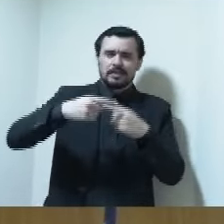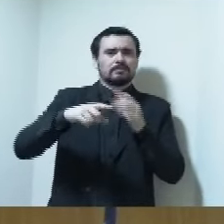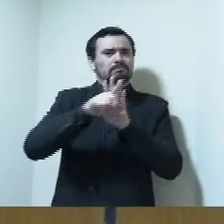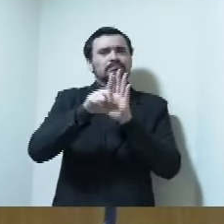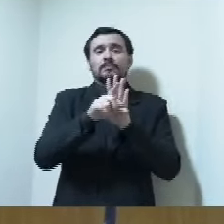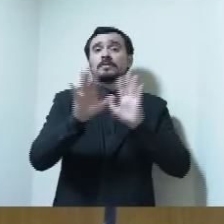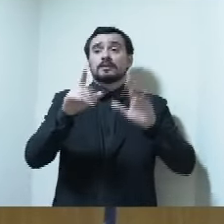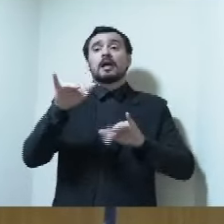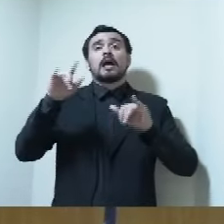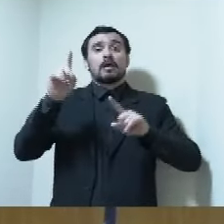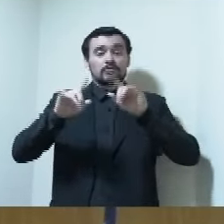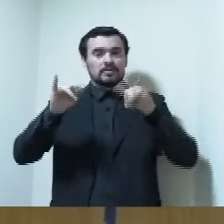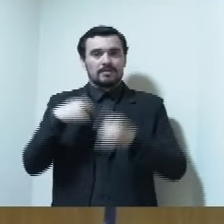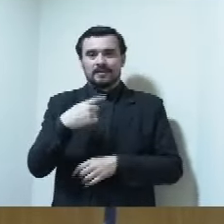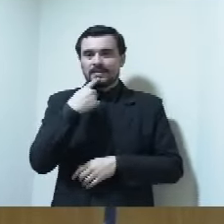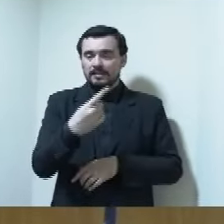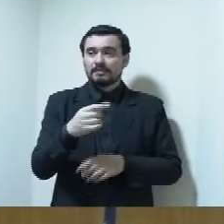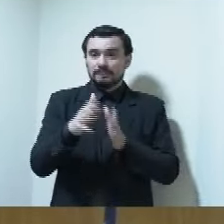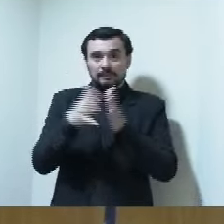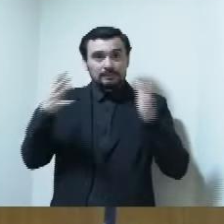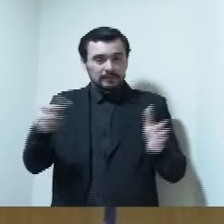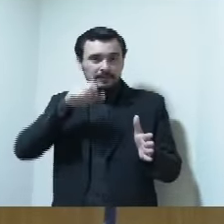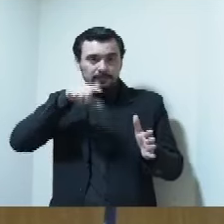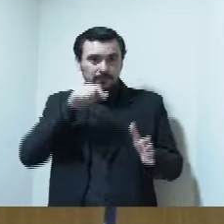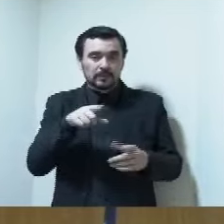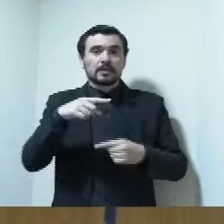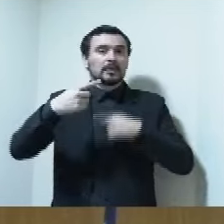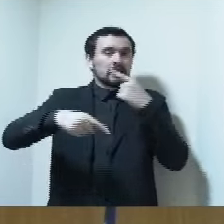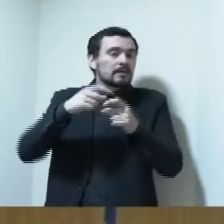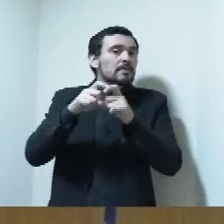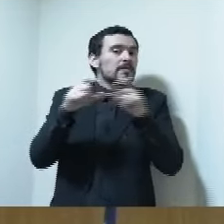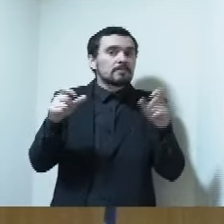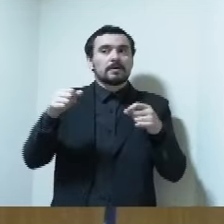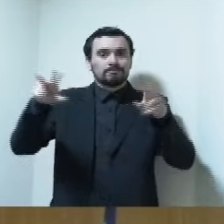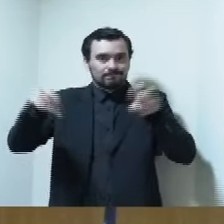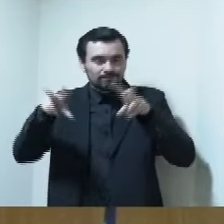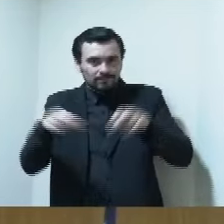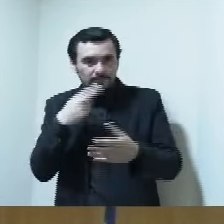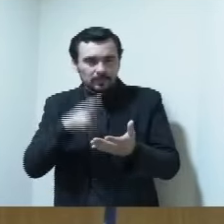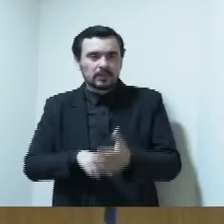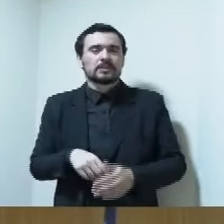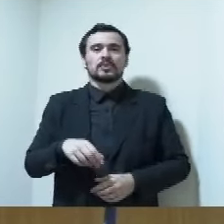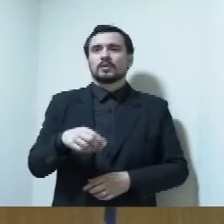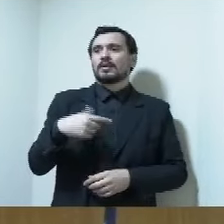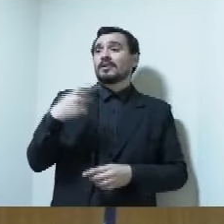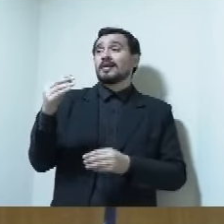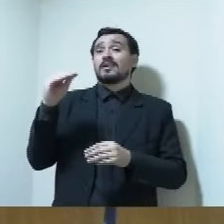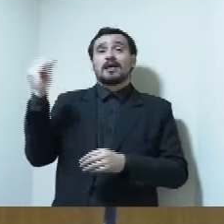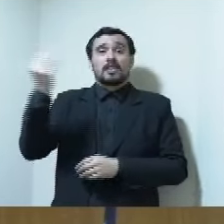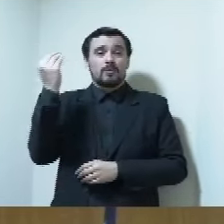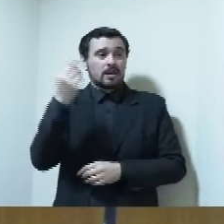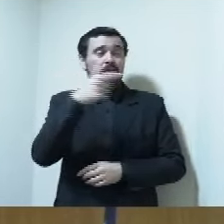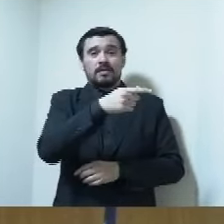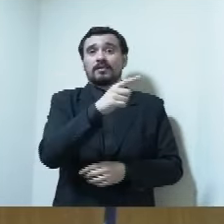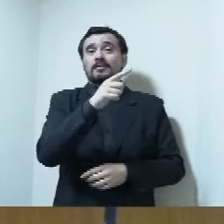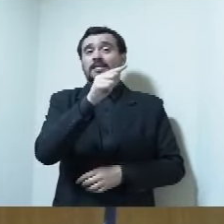muchas de las cuales ya he referido antes de forma extensa. La revolución en materia de recaudación con la unificación de aduanas y tributación en la